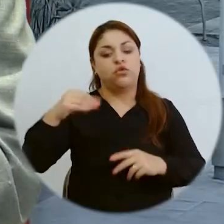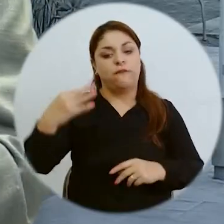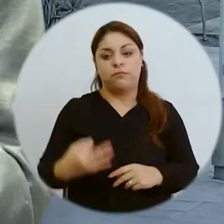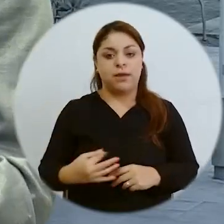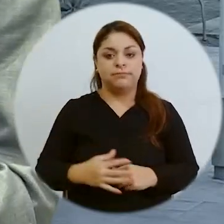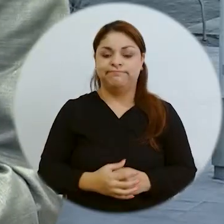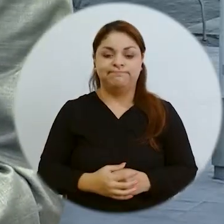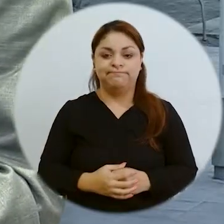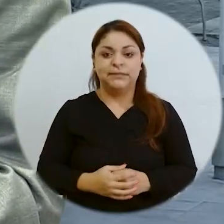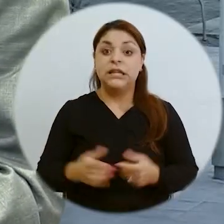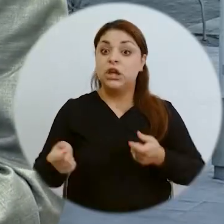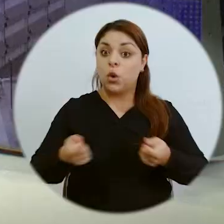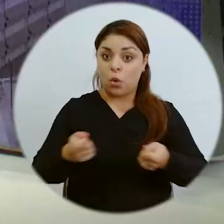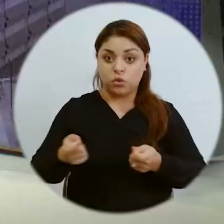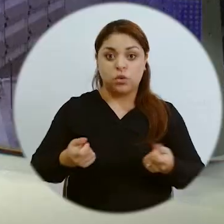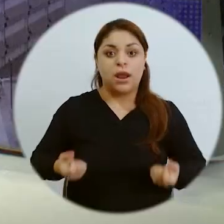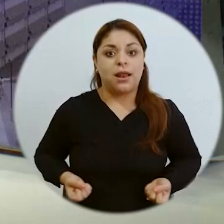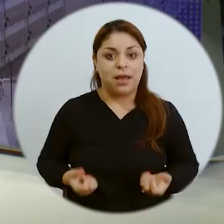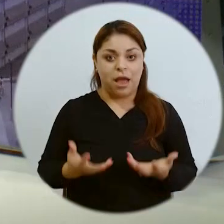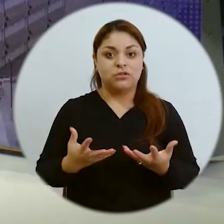activo, si es que vía